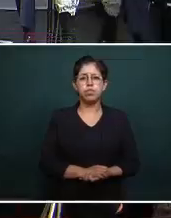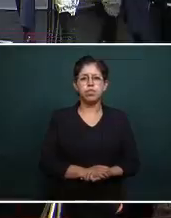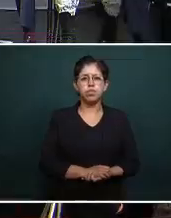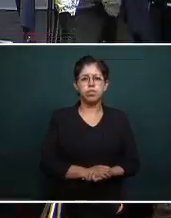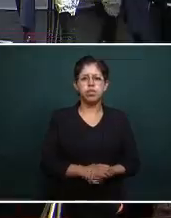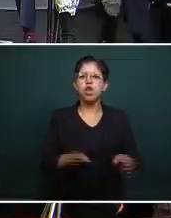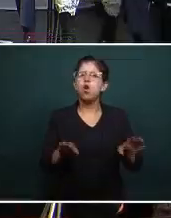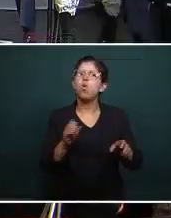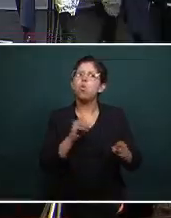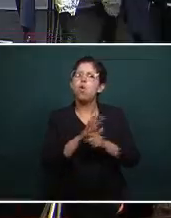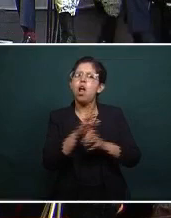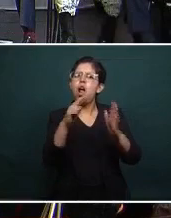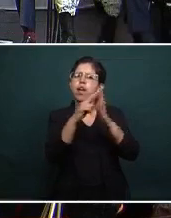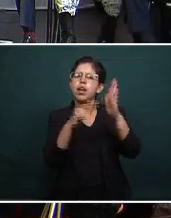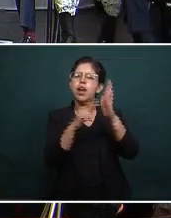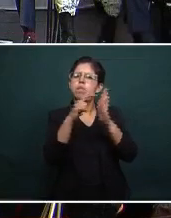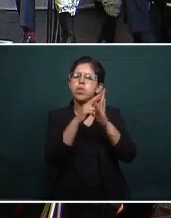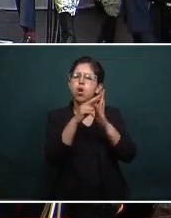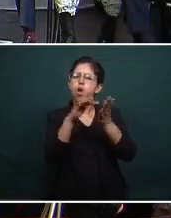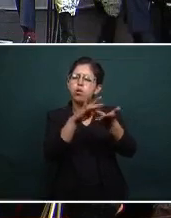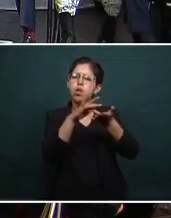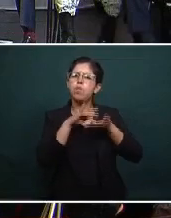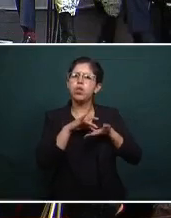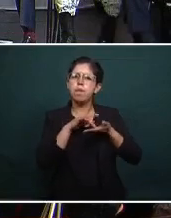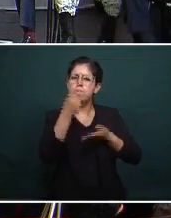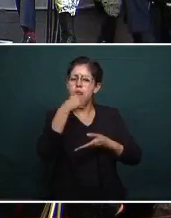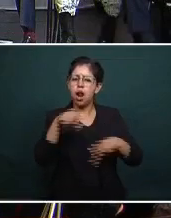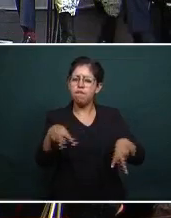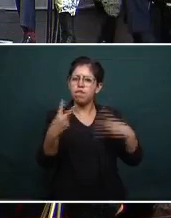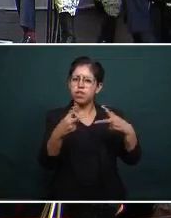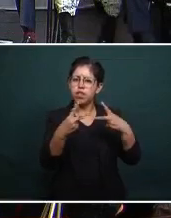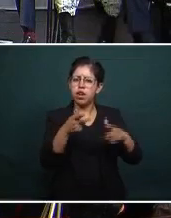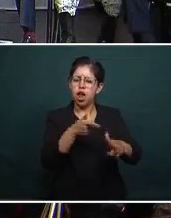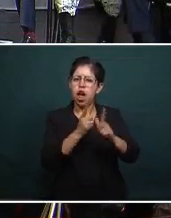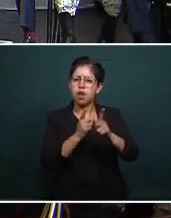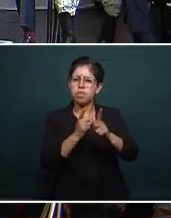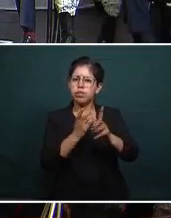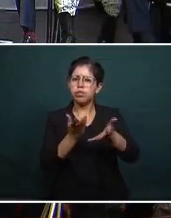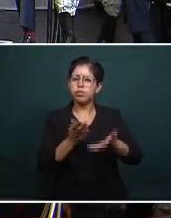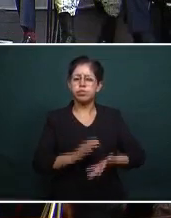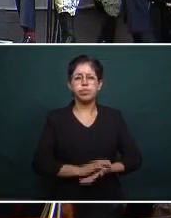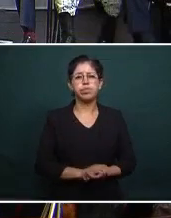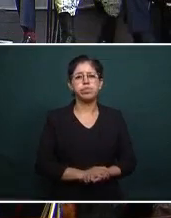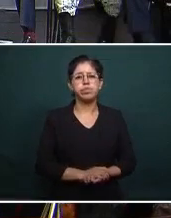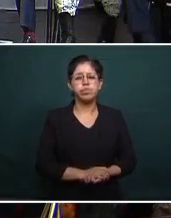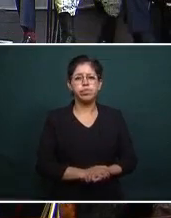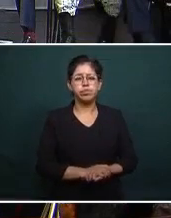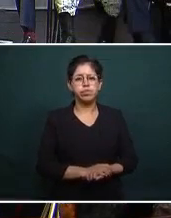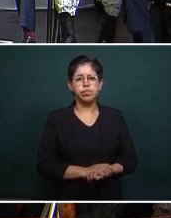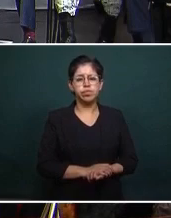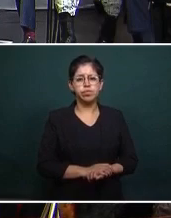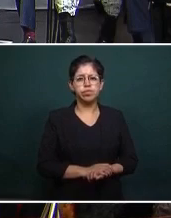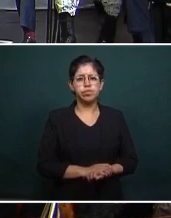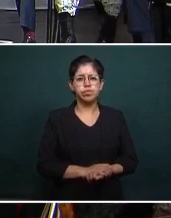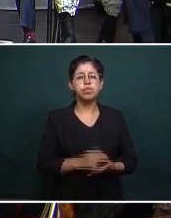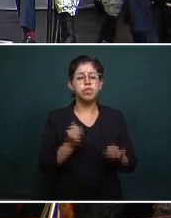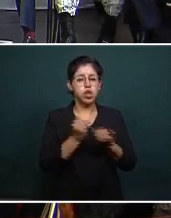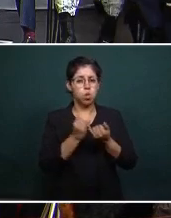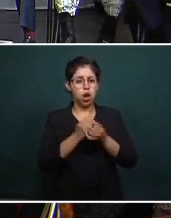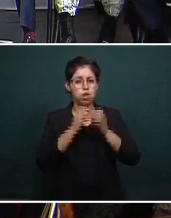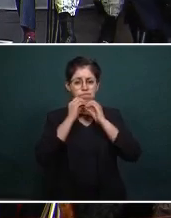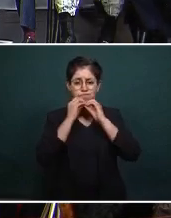está reglamentado, y aprovechar también para que les informe